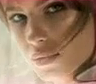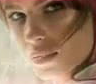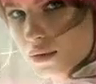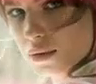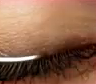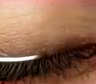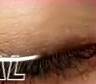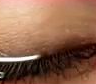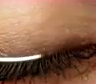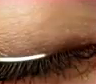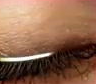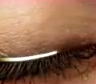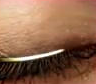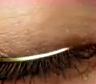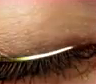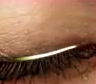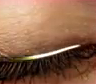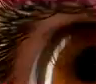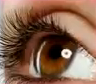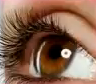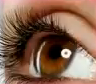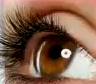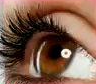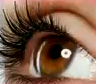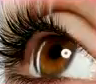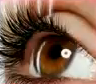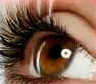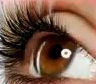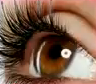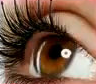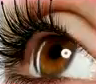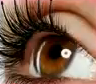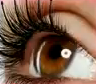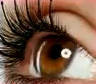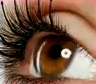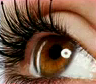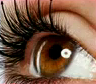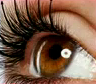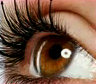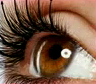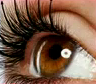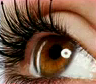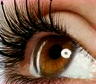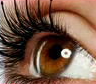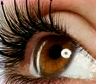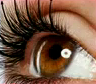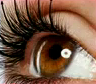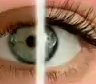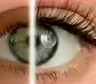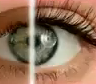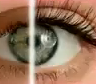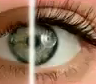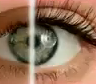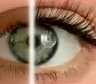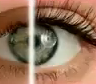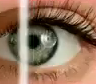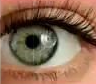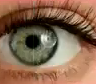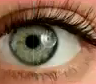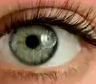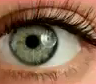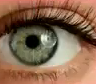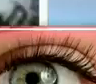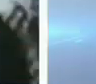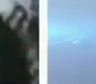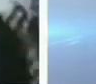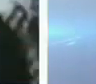Mérida, en Yucatán, México. Hijo de Juana Canché y Santiago Manzanero, quien fue fundador de la orquesta típica de Yucaltepec. Y